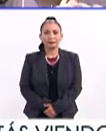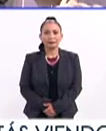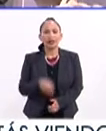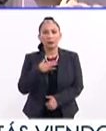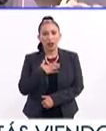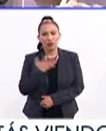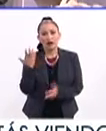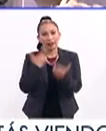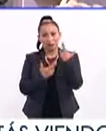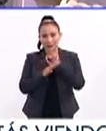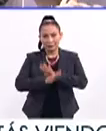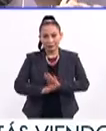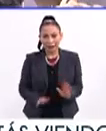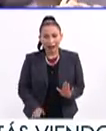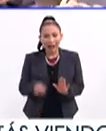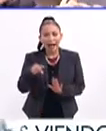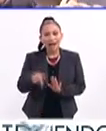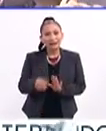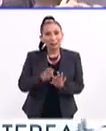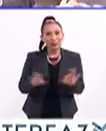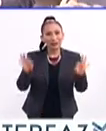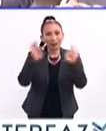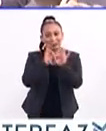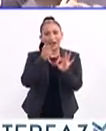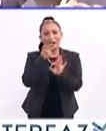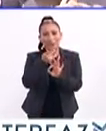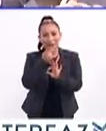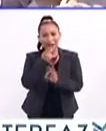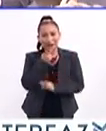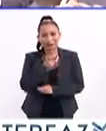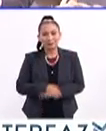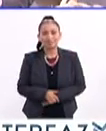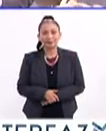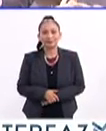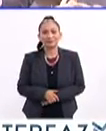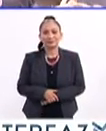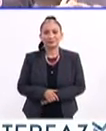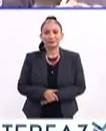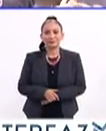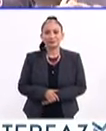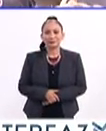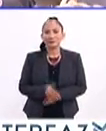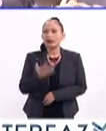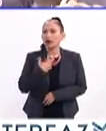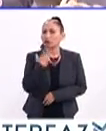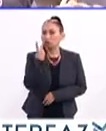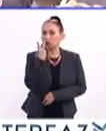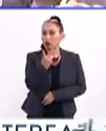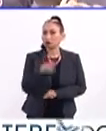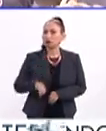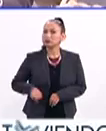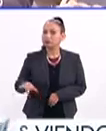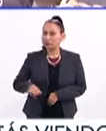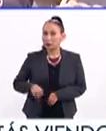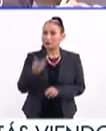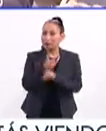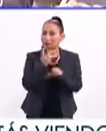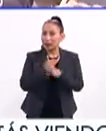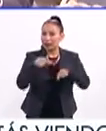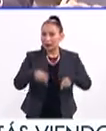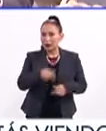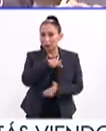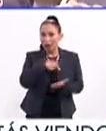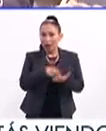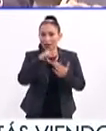Bueno, pues regresamos a esta importante diálogo, Ana Cristina. Así es. Pues tenemos dos interesantísimos invitados aquí